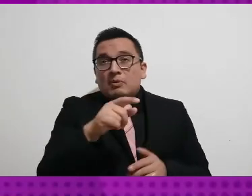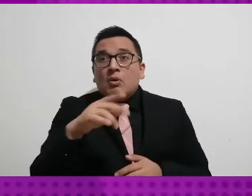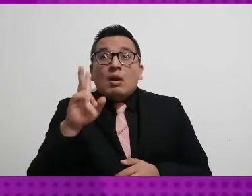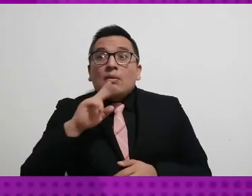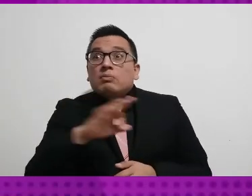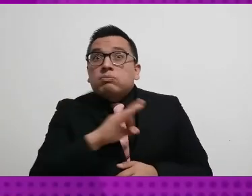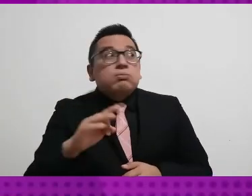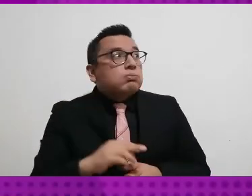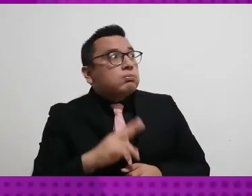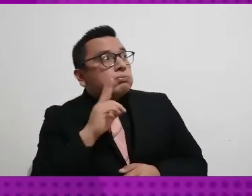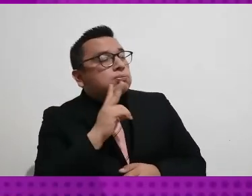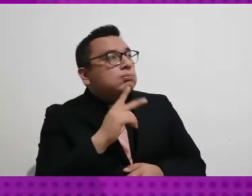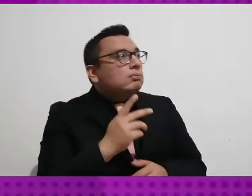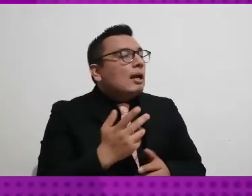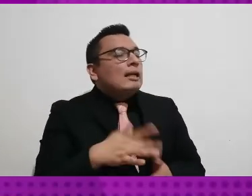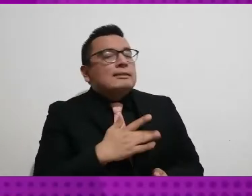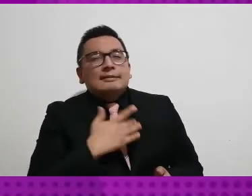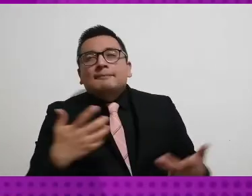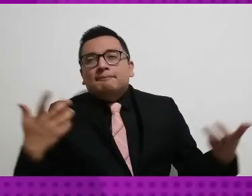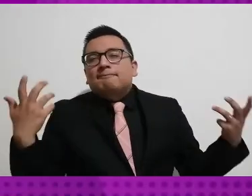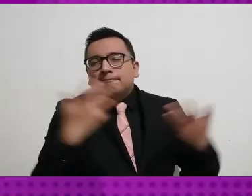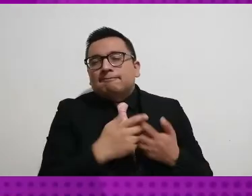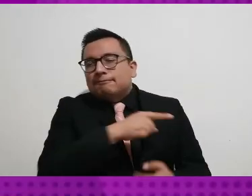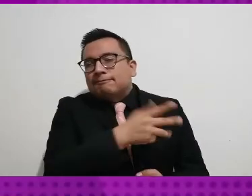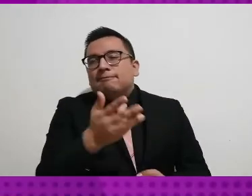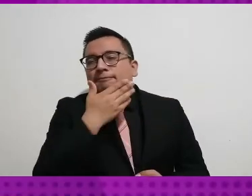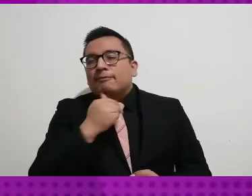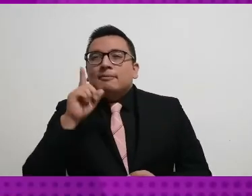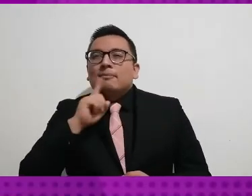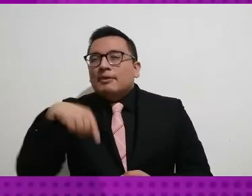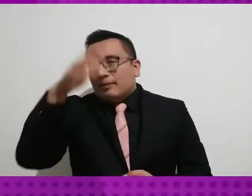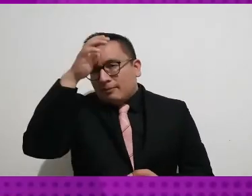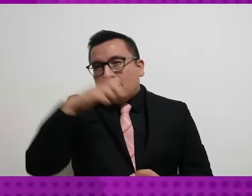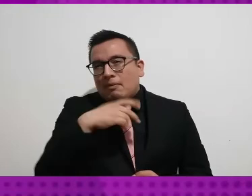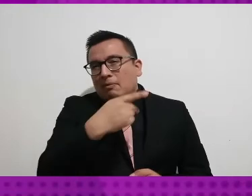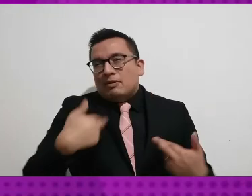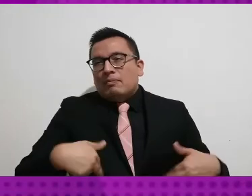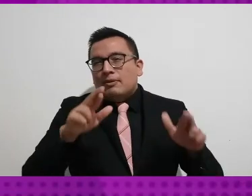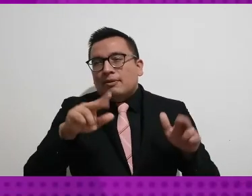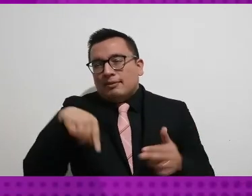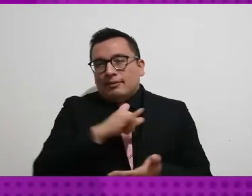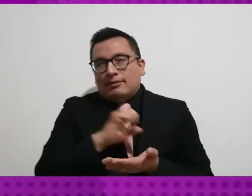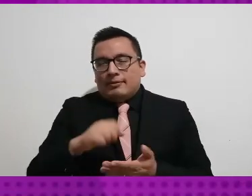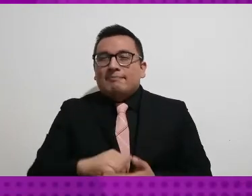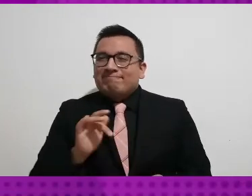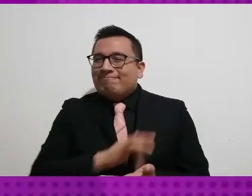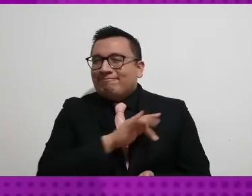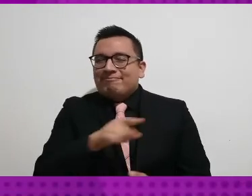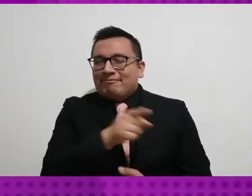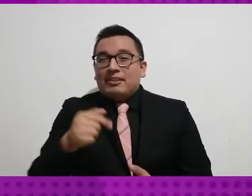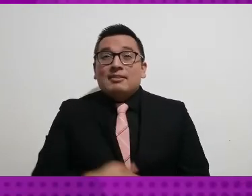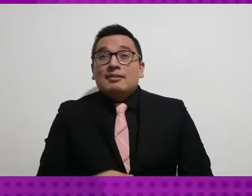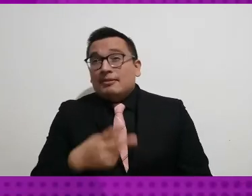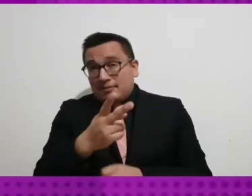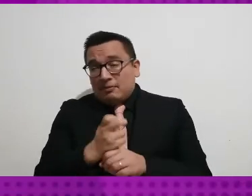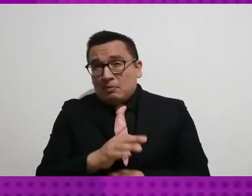y poderse identificar precisamente con estos hombres y mujeres coahuilenses que nos están representando. Gracias a